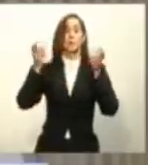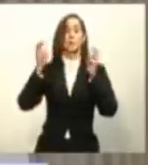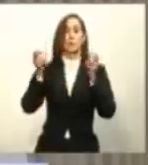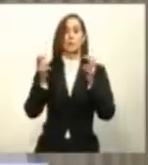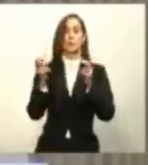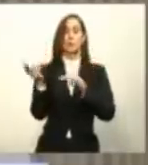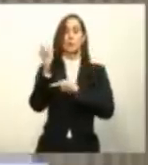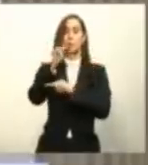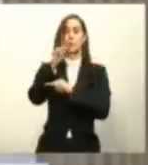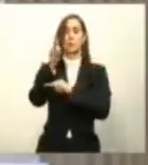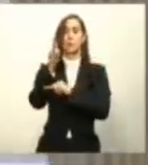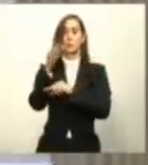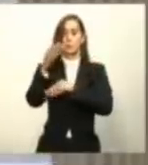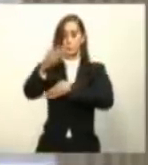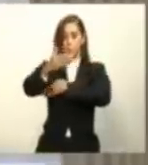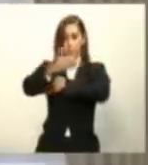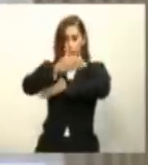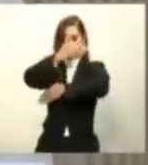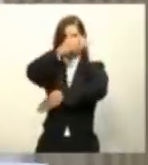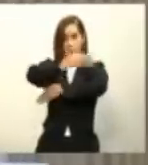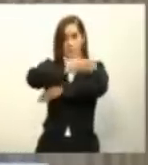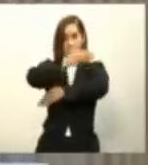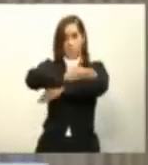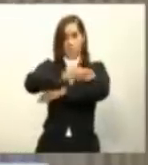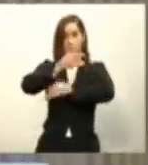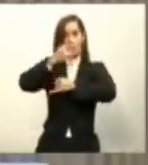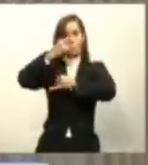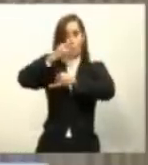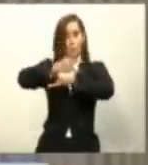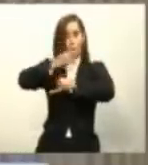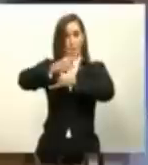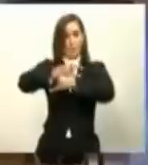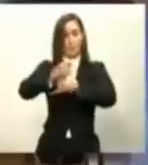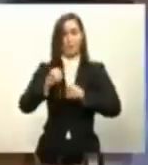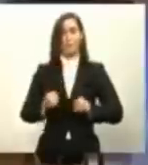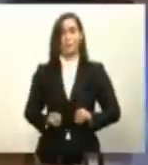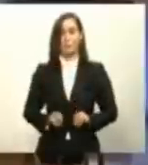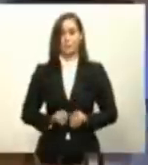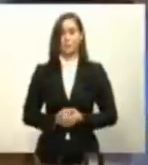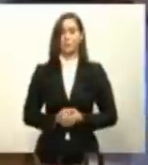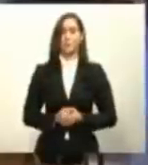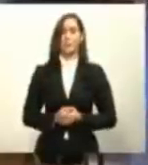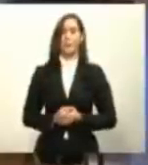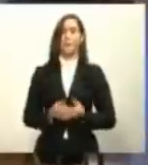un lugar cercano a la frontera de Haití. Muchas gracias.